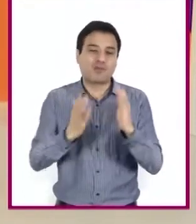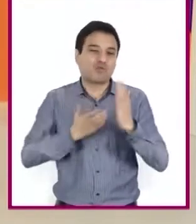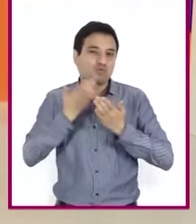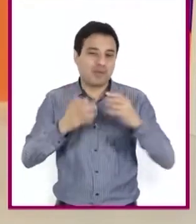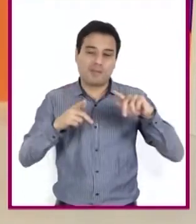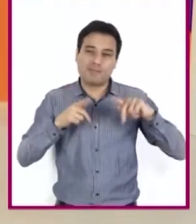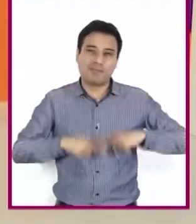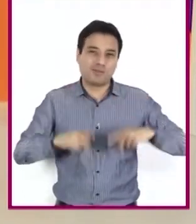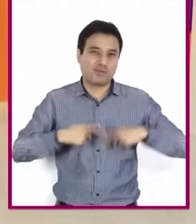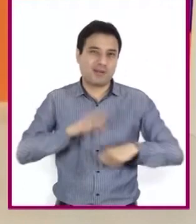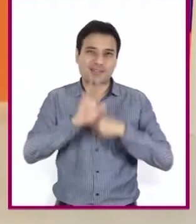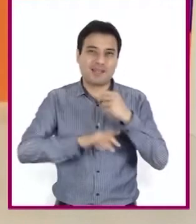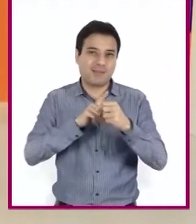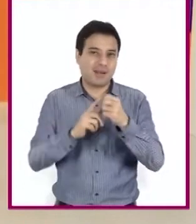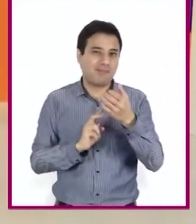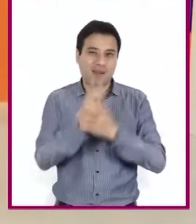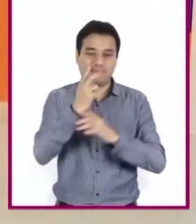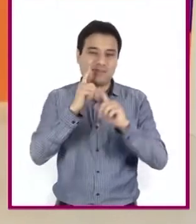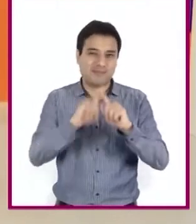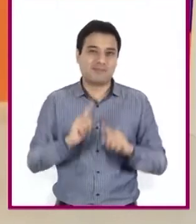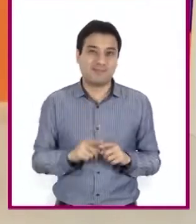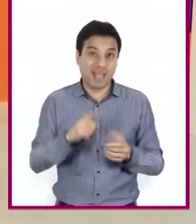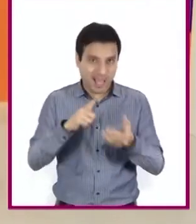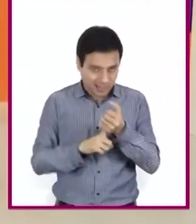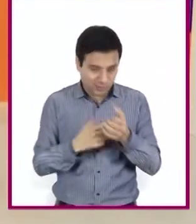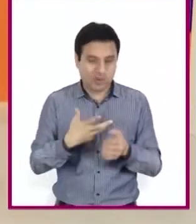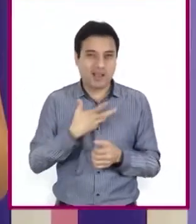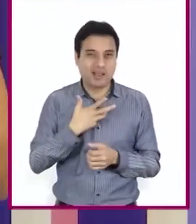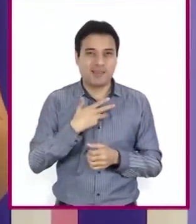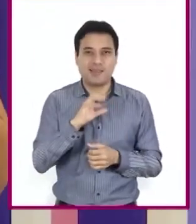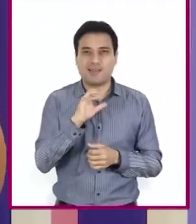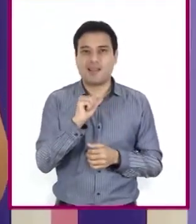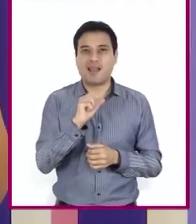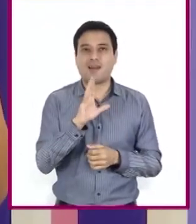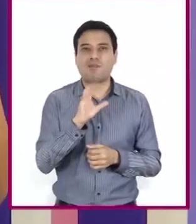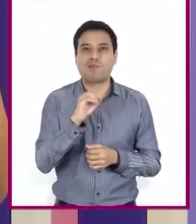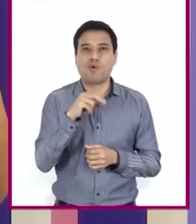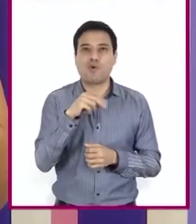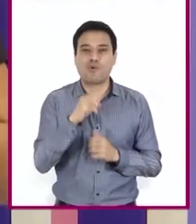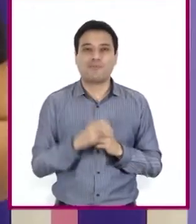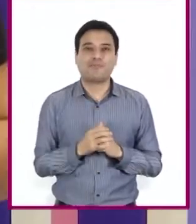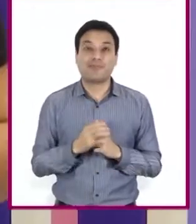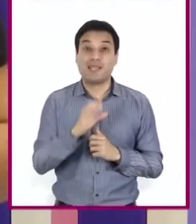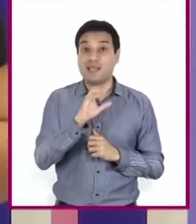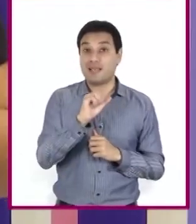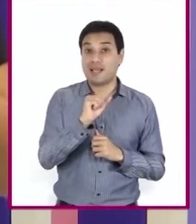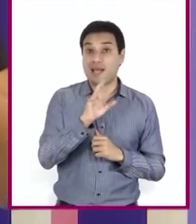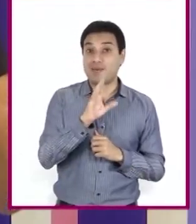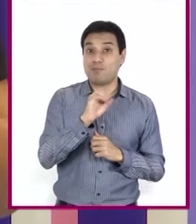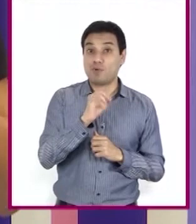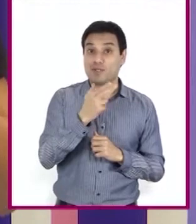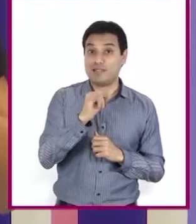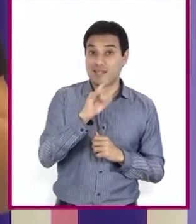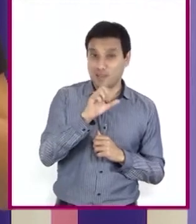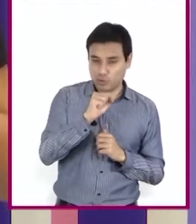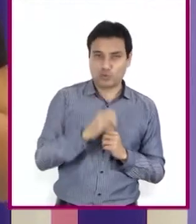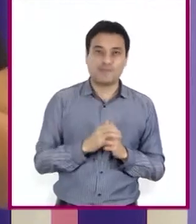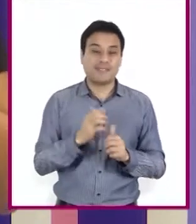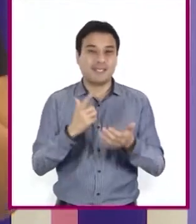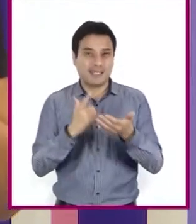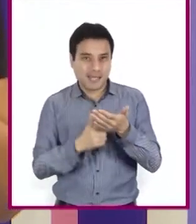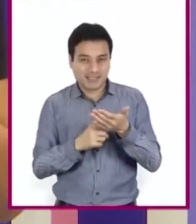principales elementos presentes en los seres vivos. Los carbohidratos, grasas y